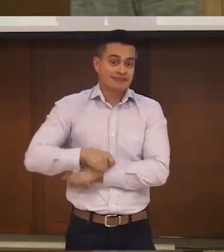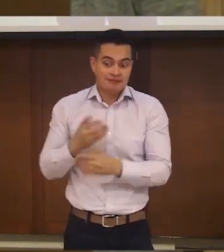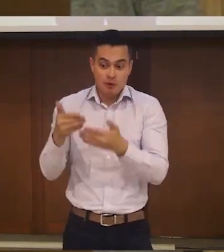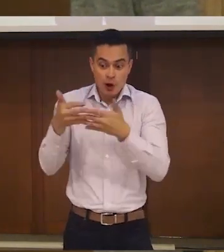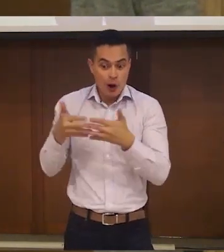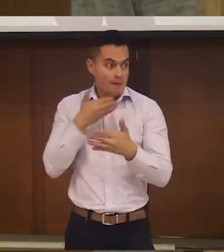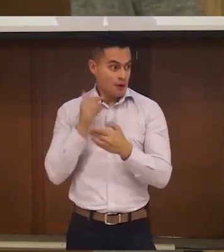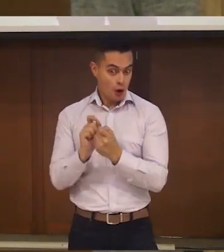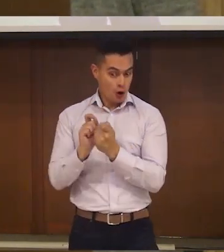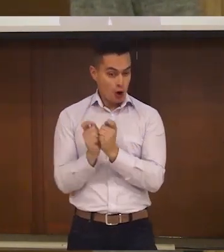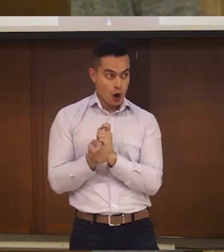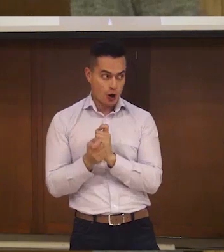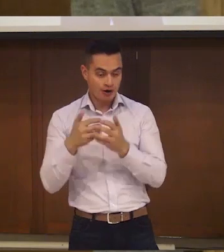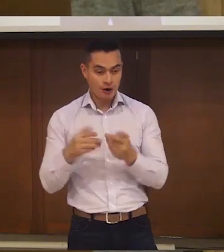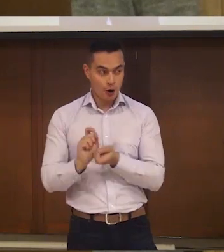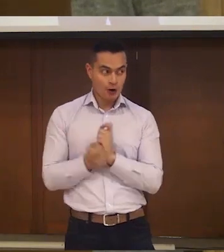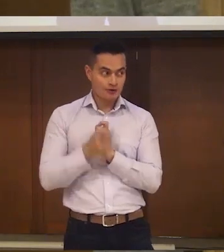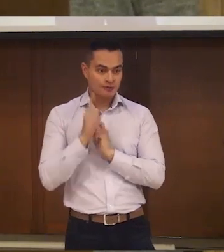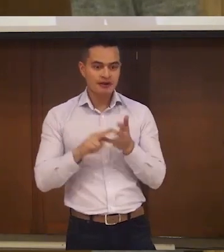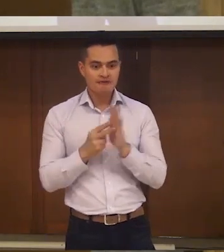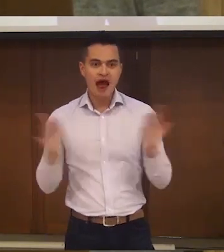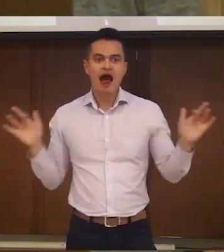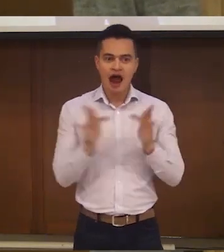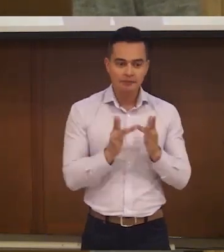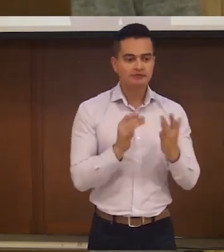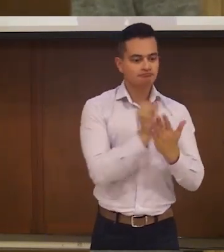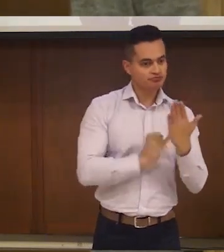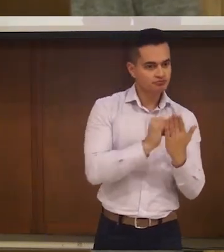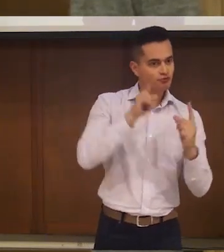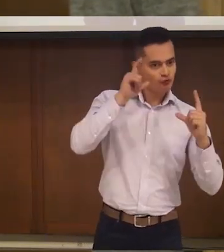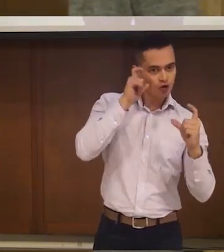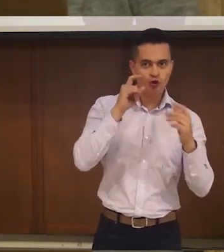para que hubiese coherencia entre una cosa y la otra.